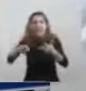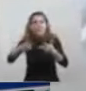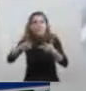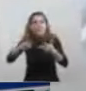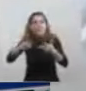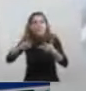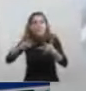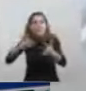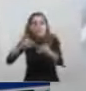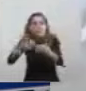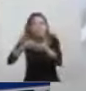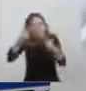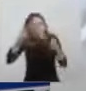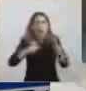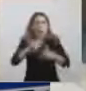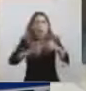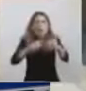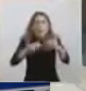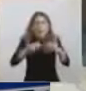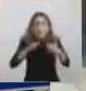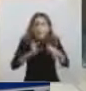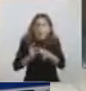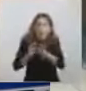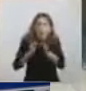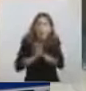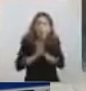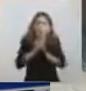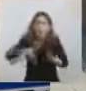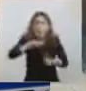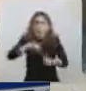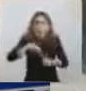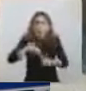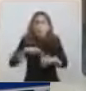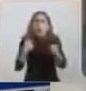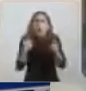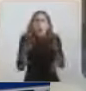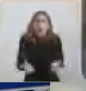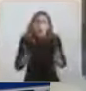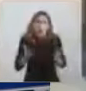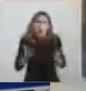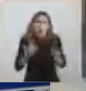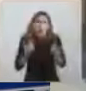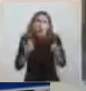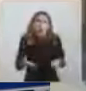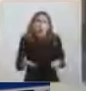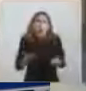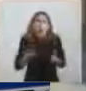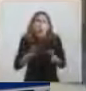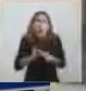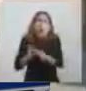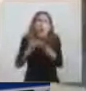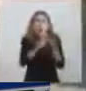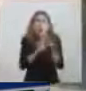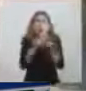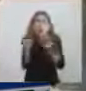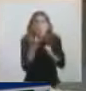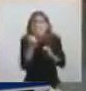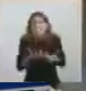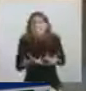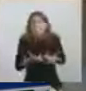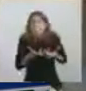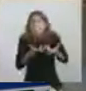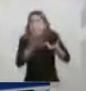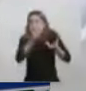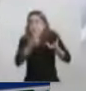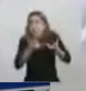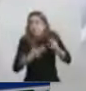acuerdos generan frustraciones obviamente obviamente que el mercosur pesa obviamente que el mercosur